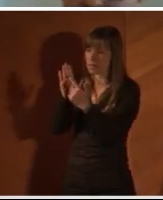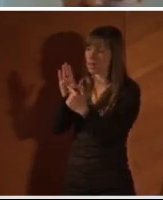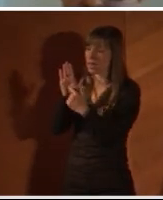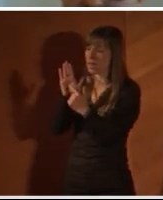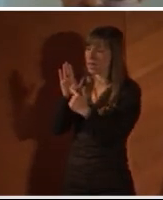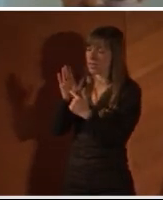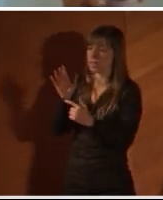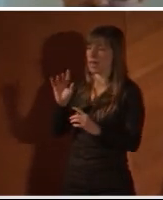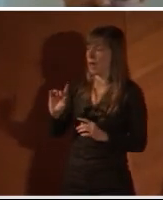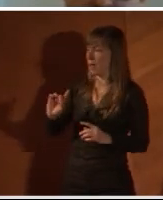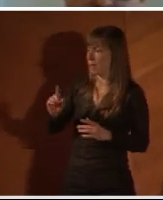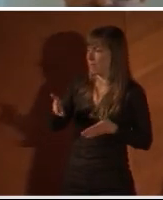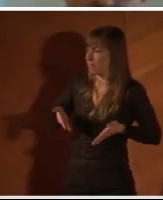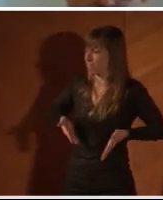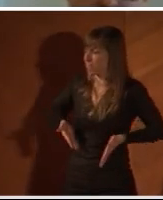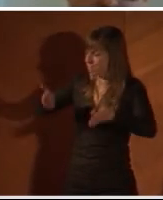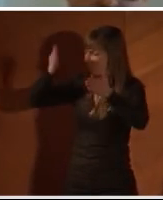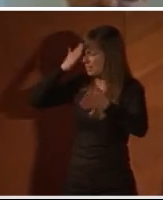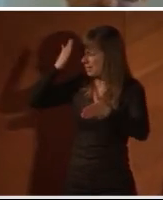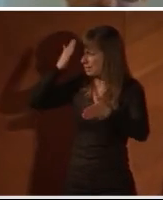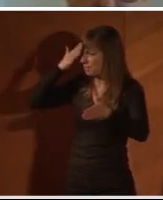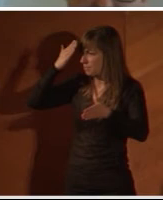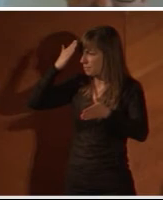de la principal avenida de nuestra ciudad, la Rambla